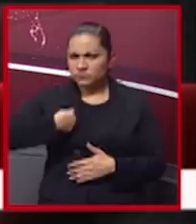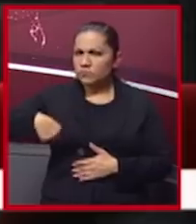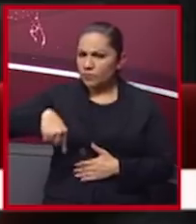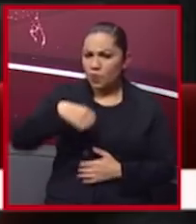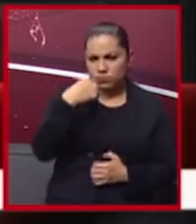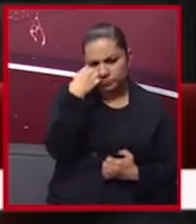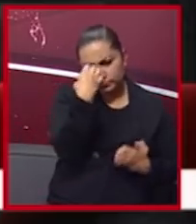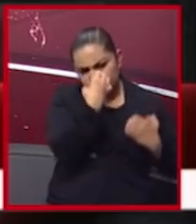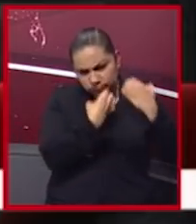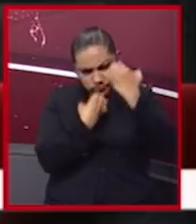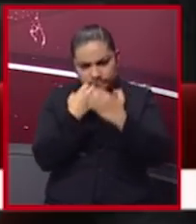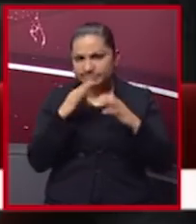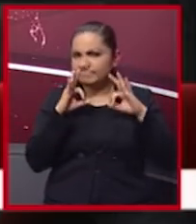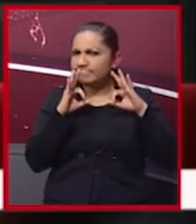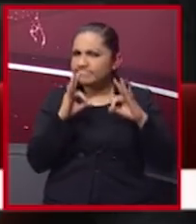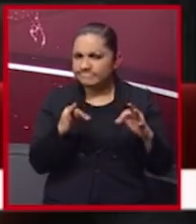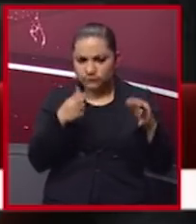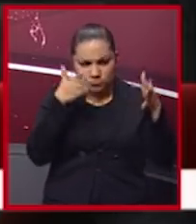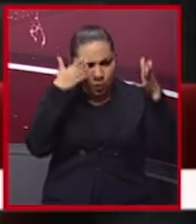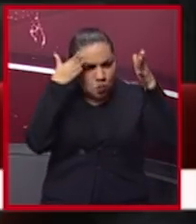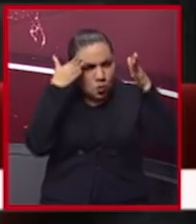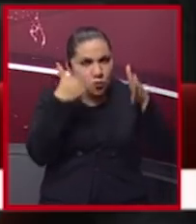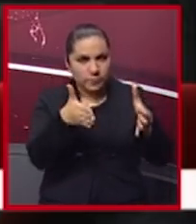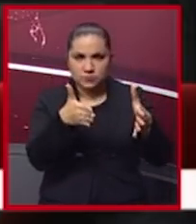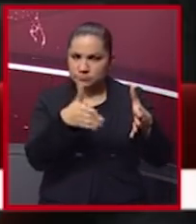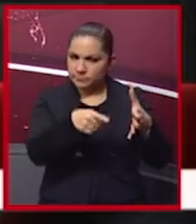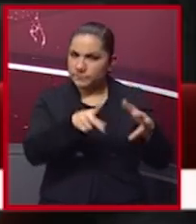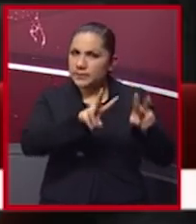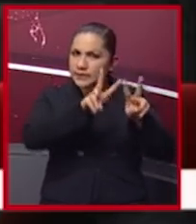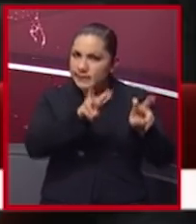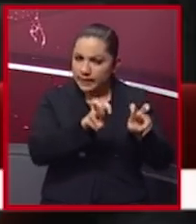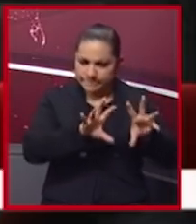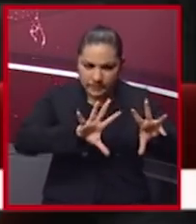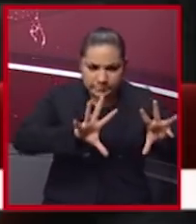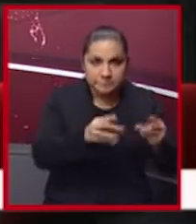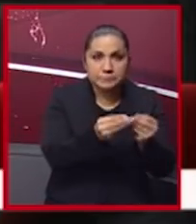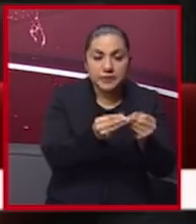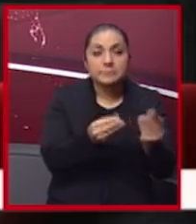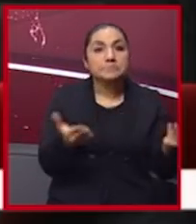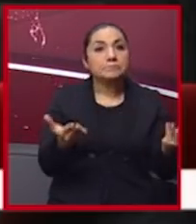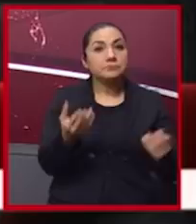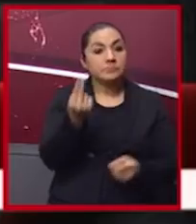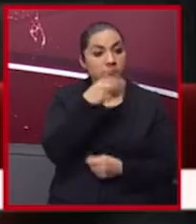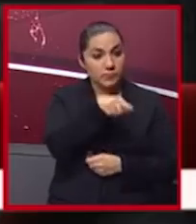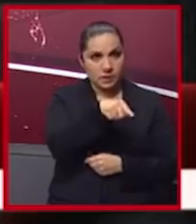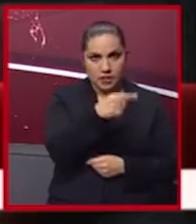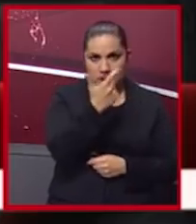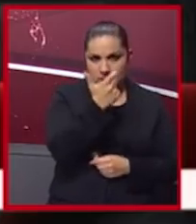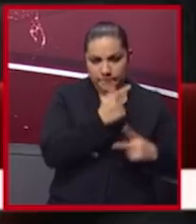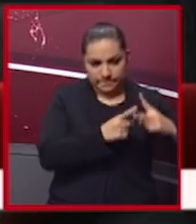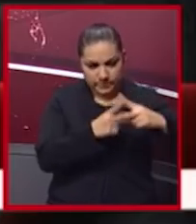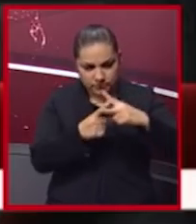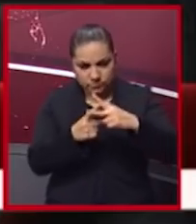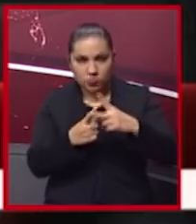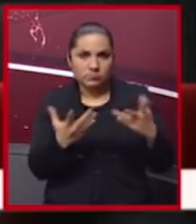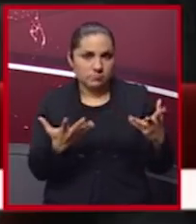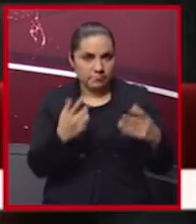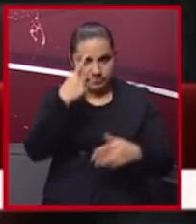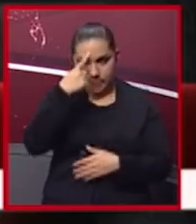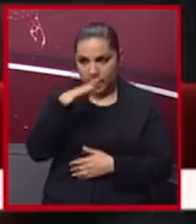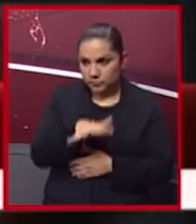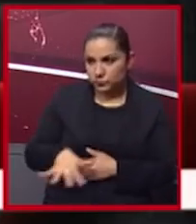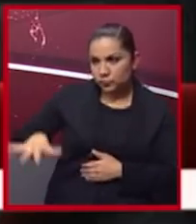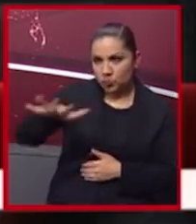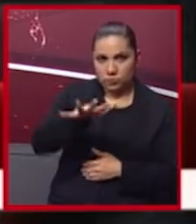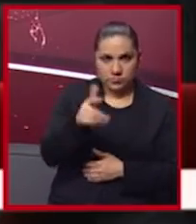y con estos criterios que ha comentado el subsecretario. Mantener el equilibrio de las finanzas públicas es fundamental en una economía de mercado